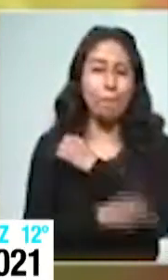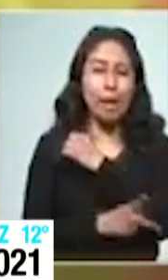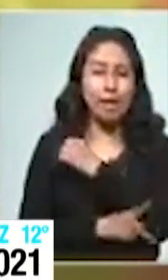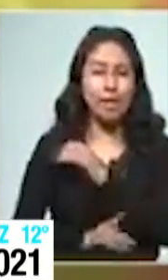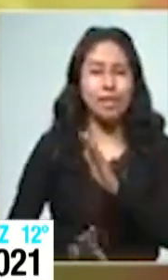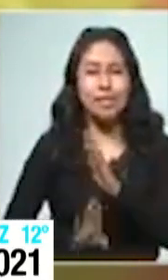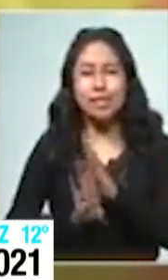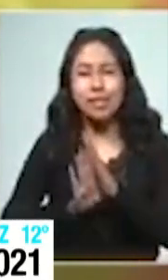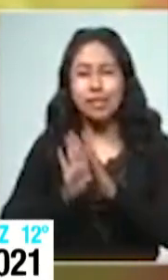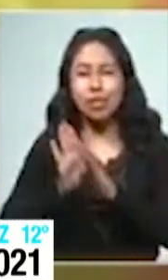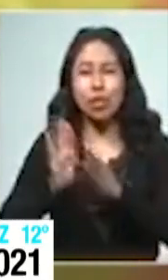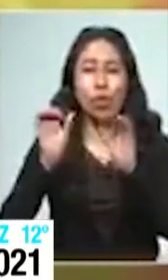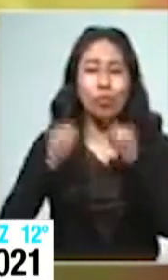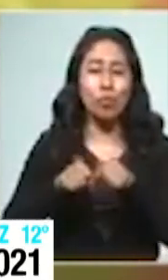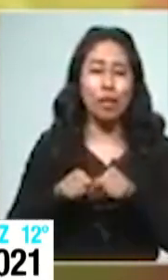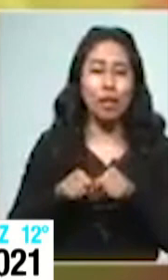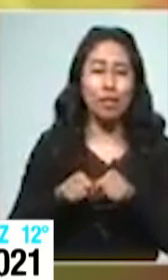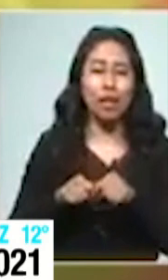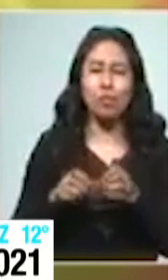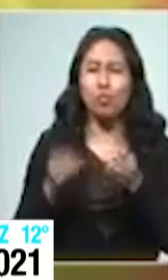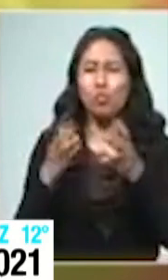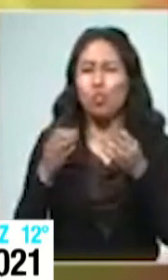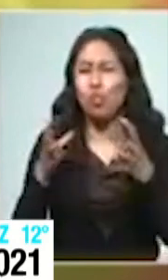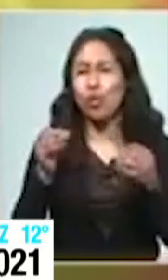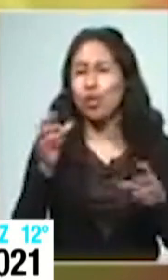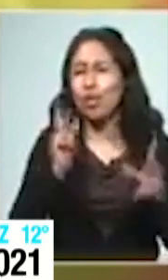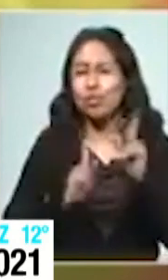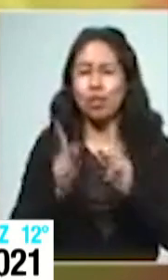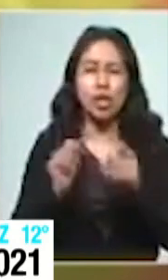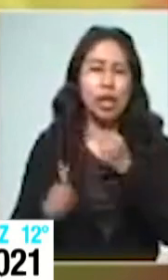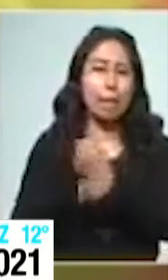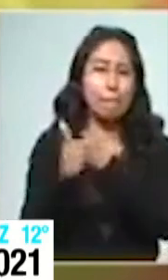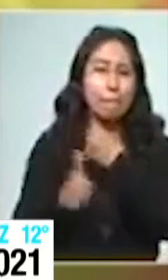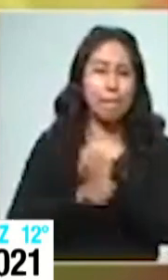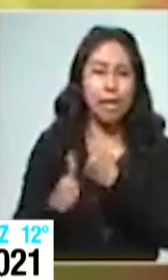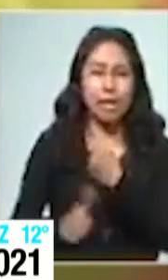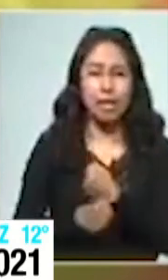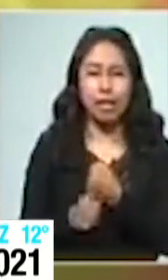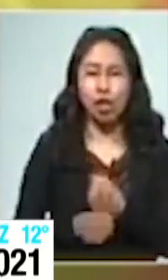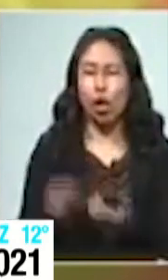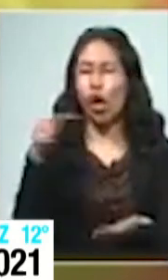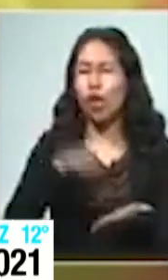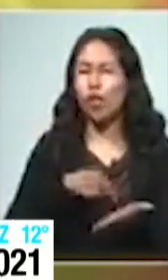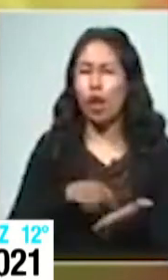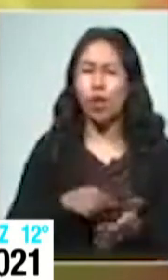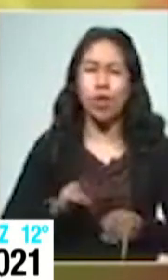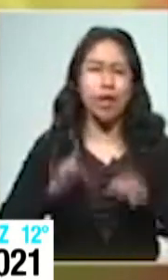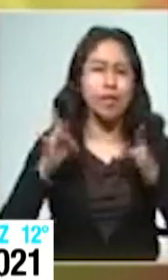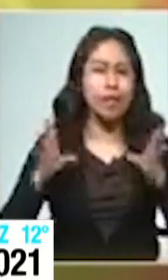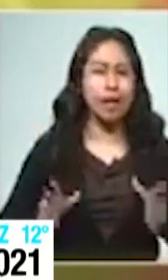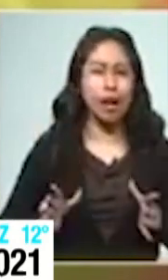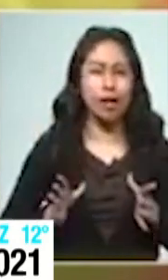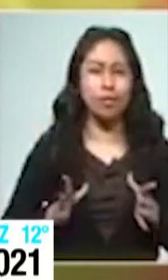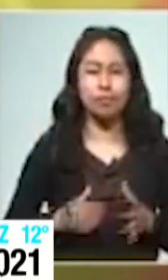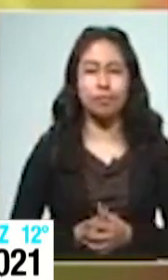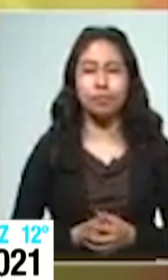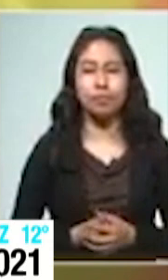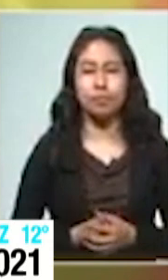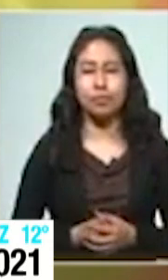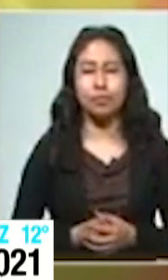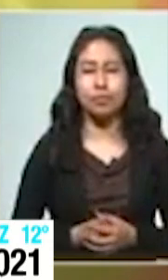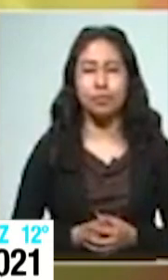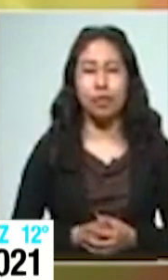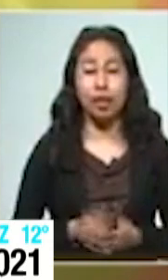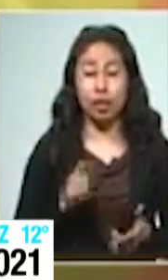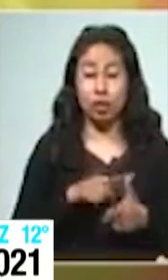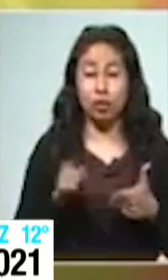desarrollo, podría poner a muchos en el riesgo de un sobreendeudamiento externo e interno. Frente